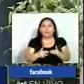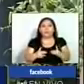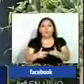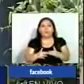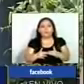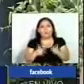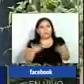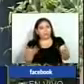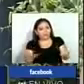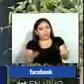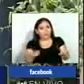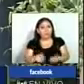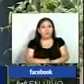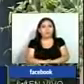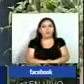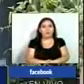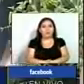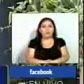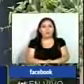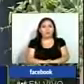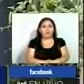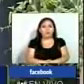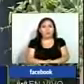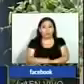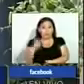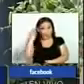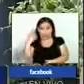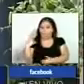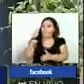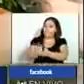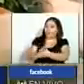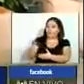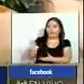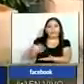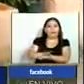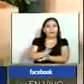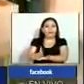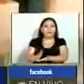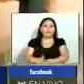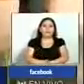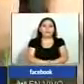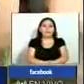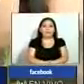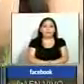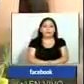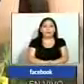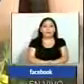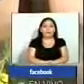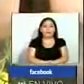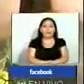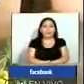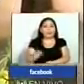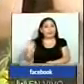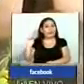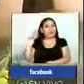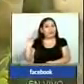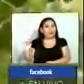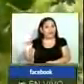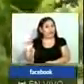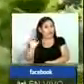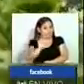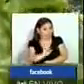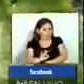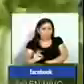comparte aquí Con mi esposa También compartimos Esto es otro nivel